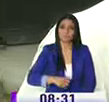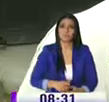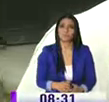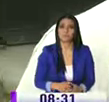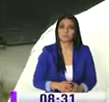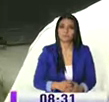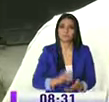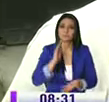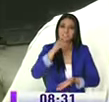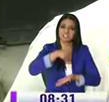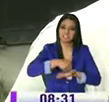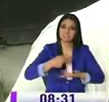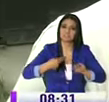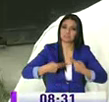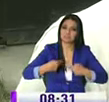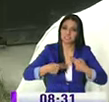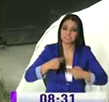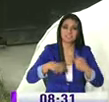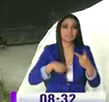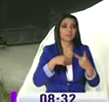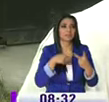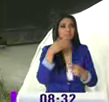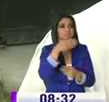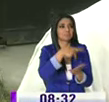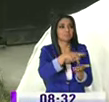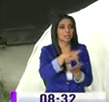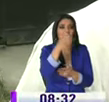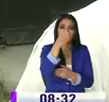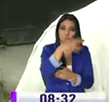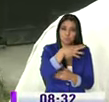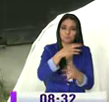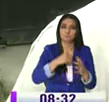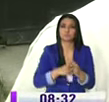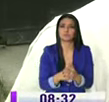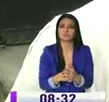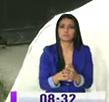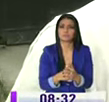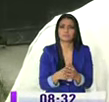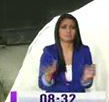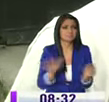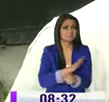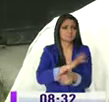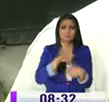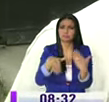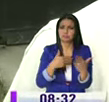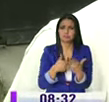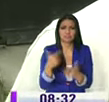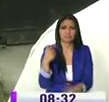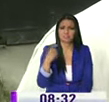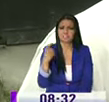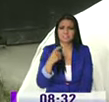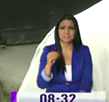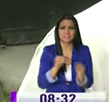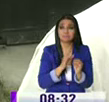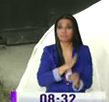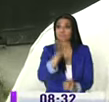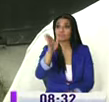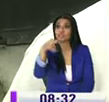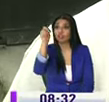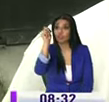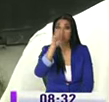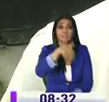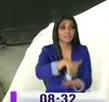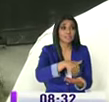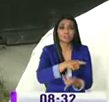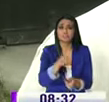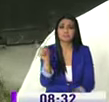centros comerciales tenemos donde podemos ir a pagar la luz entonces tenemos todo nosotros necesitamos siendo leal y al centro histórico